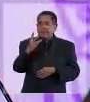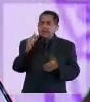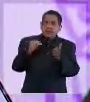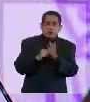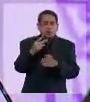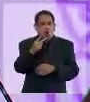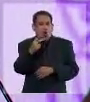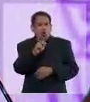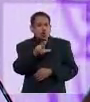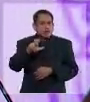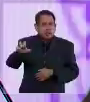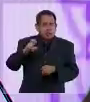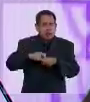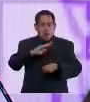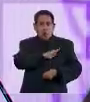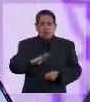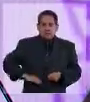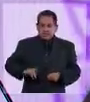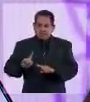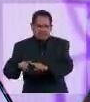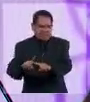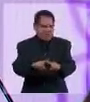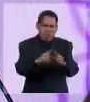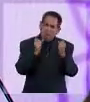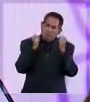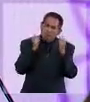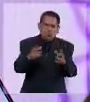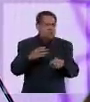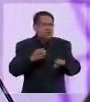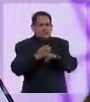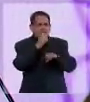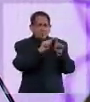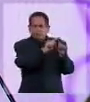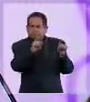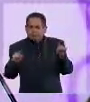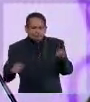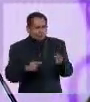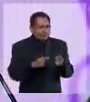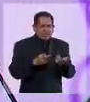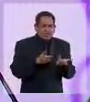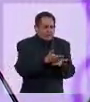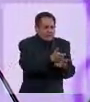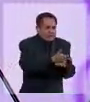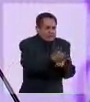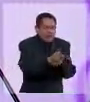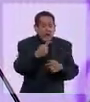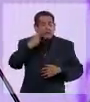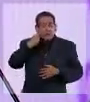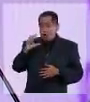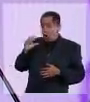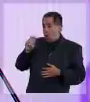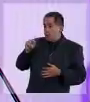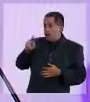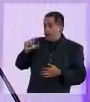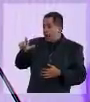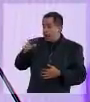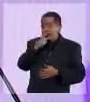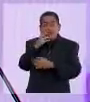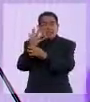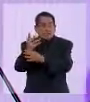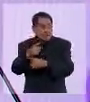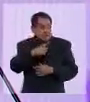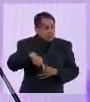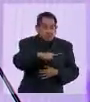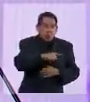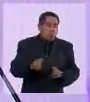municipales. Cientos de miles de millones gastados. La última medición del Coneval dice que en México hay 53